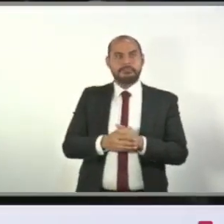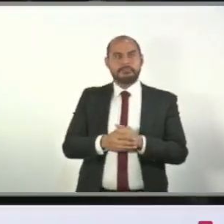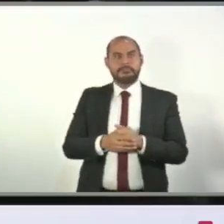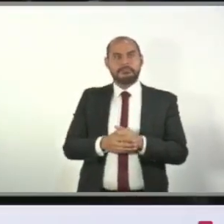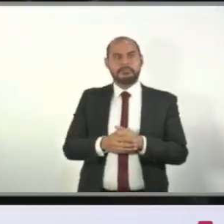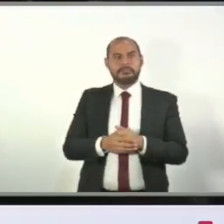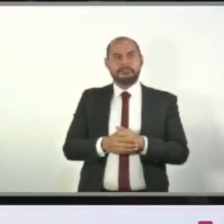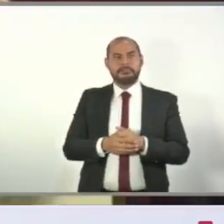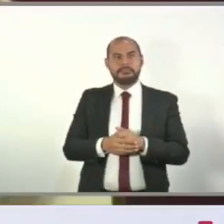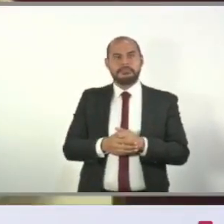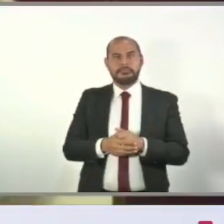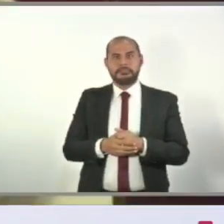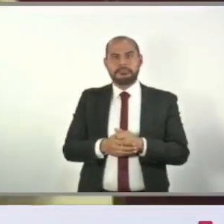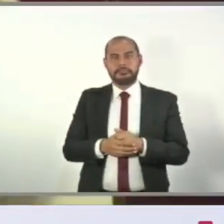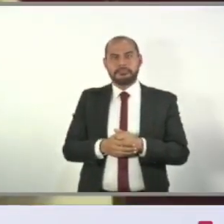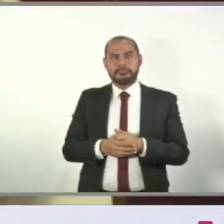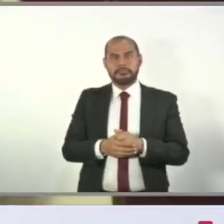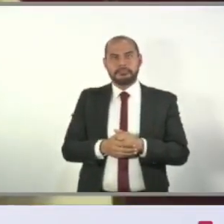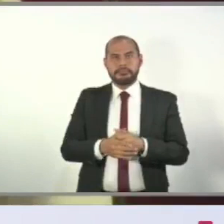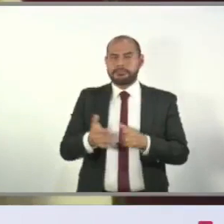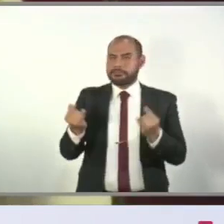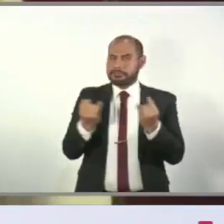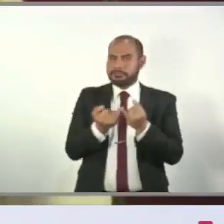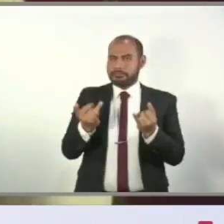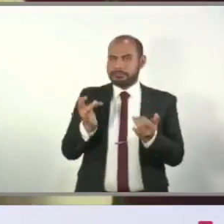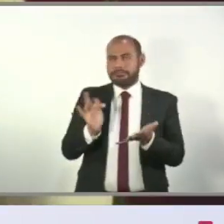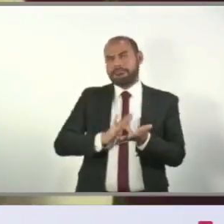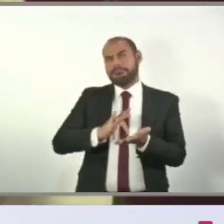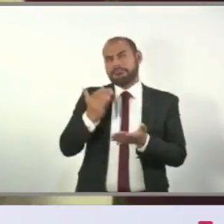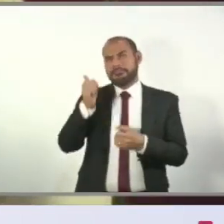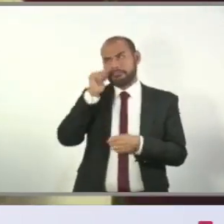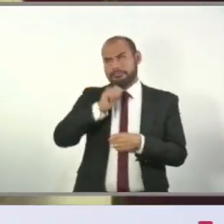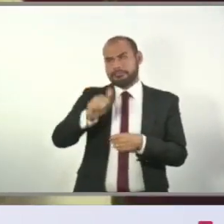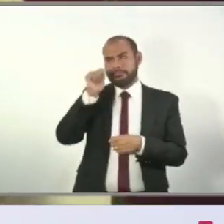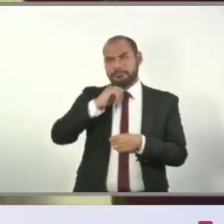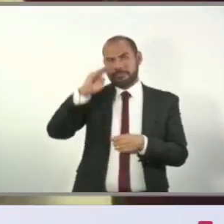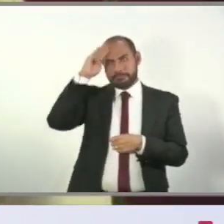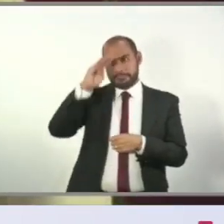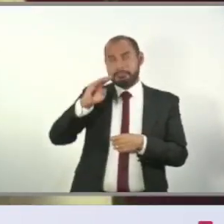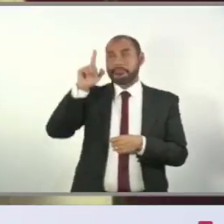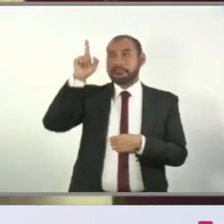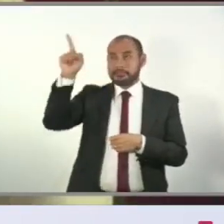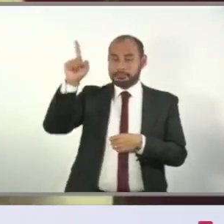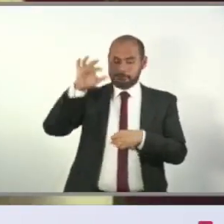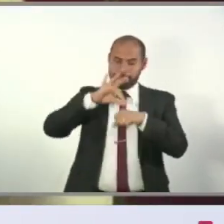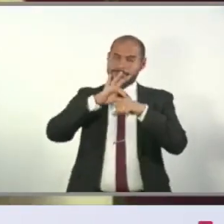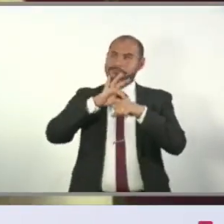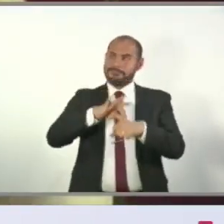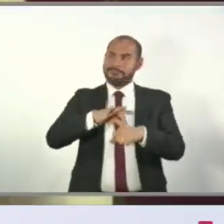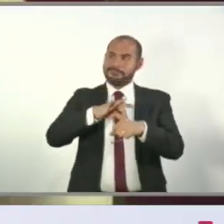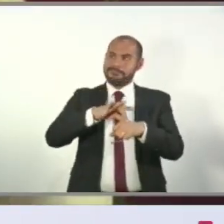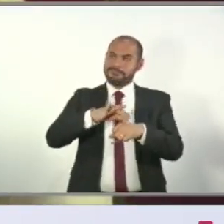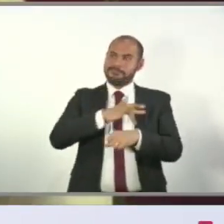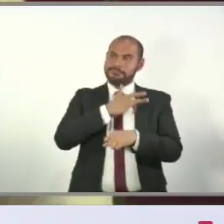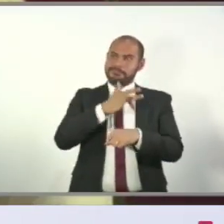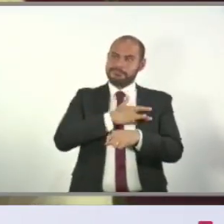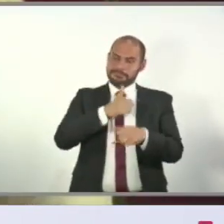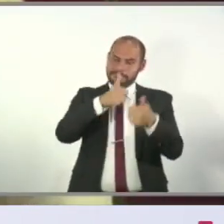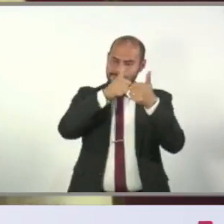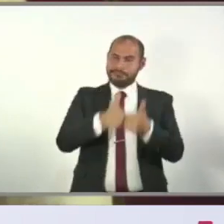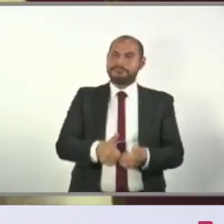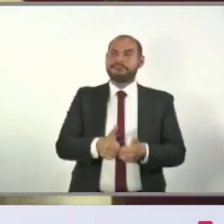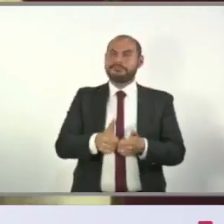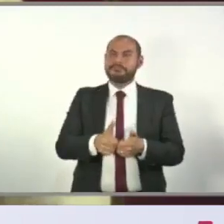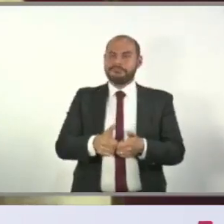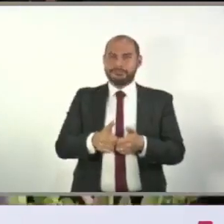el amor. Y agradecemos siempre, Señor, que tu presencia se haga presente.